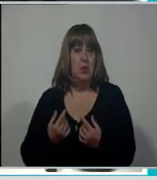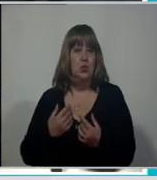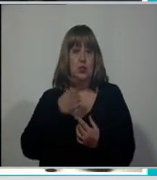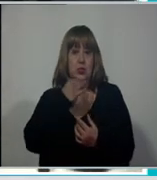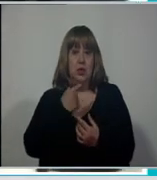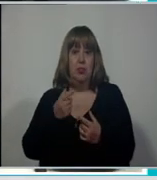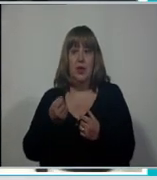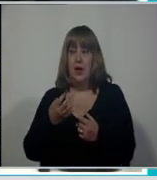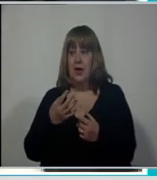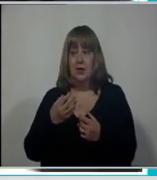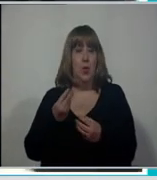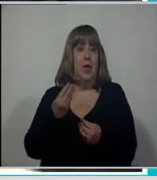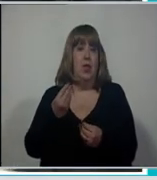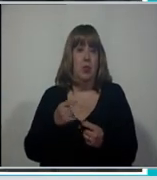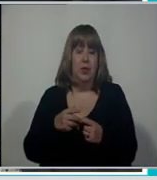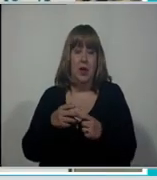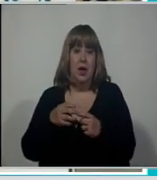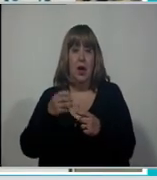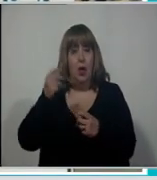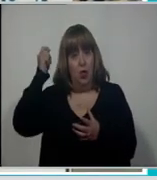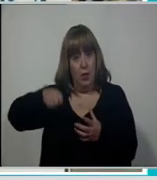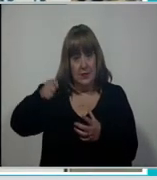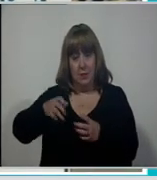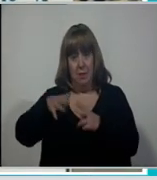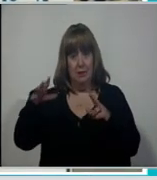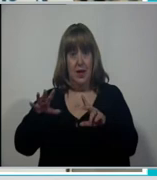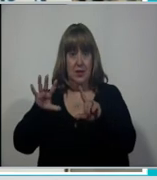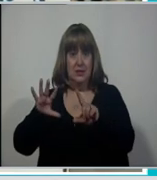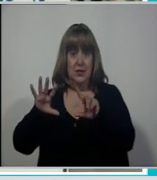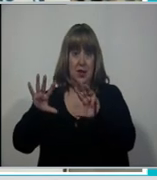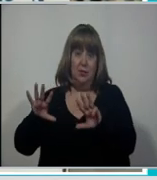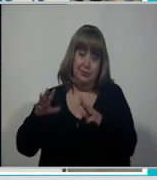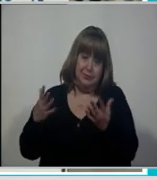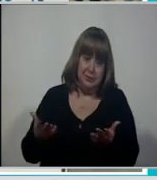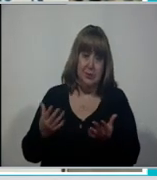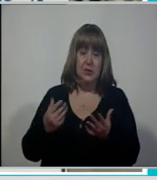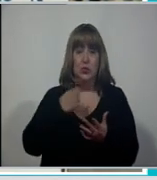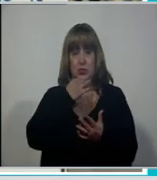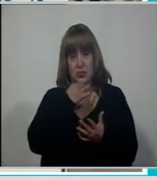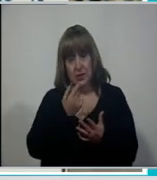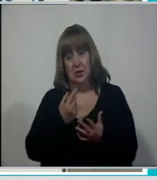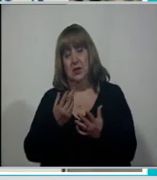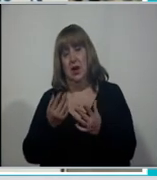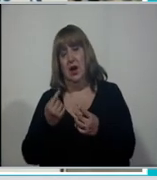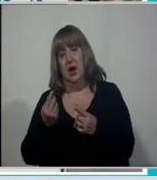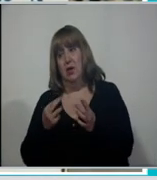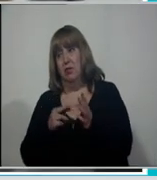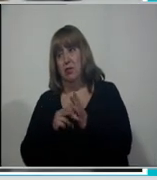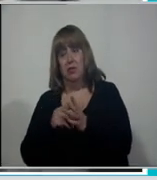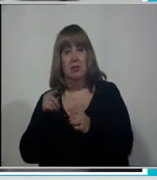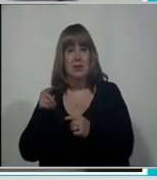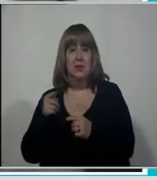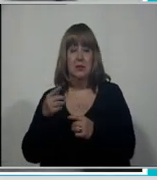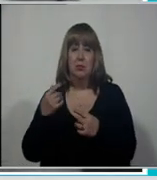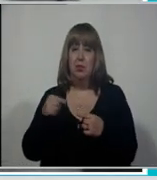de la corte y después hay varias cuestiones de que están dando vueltas en los medios periodísticos que son bastantes este conflictivos o grave y tengo